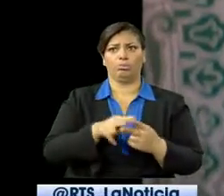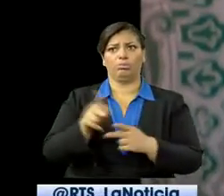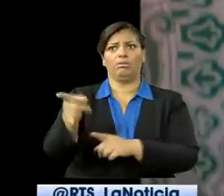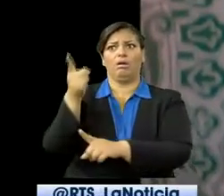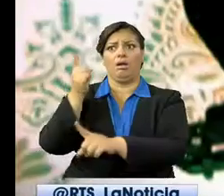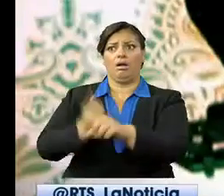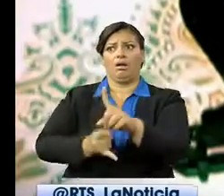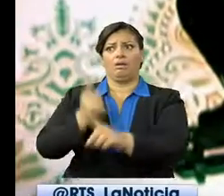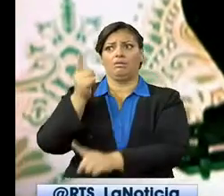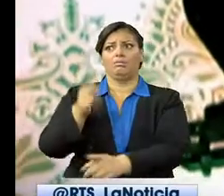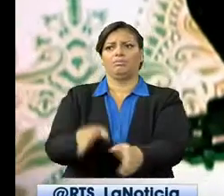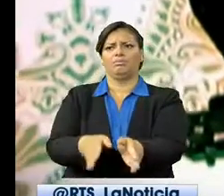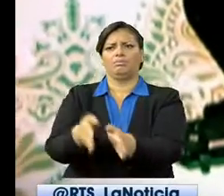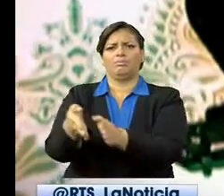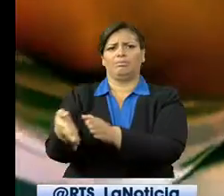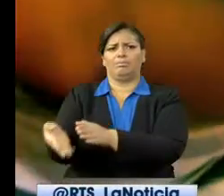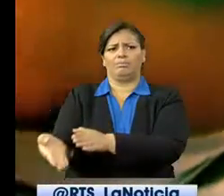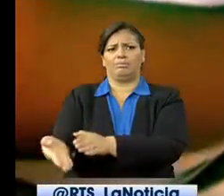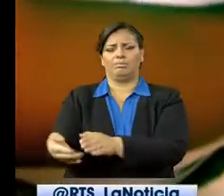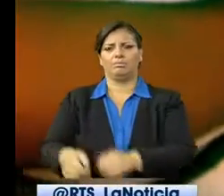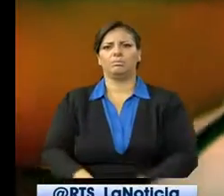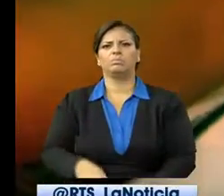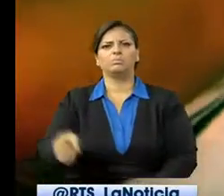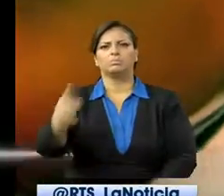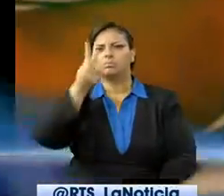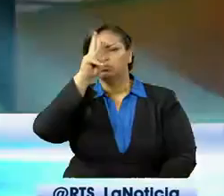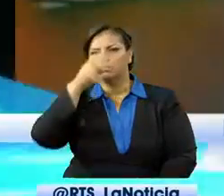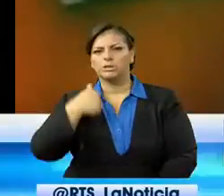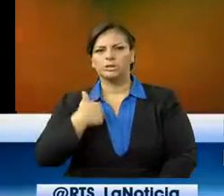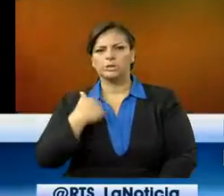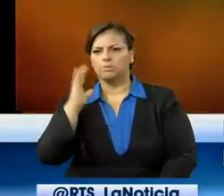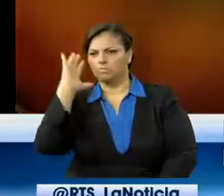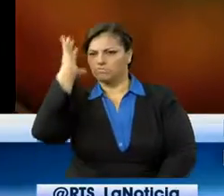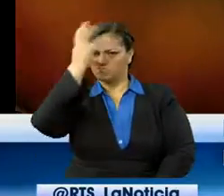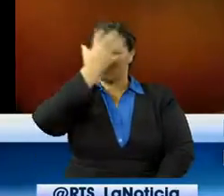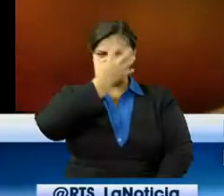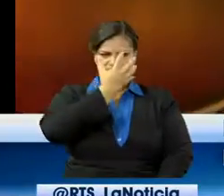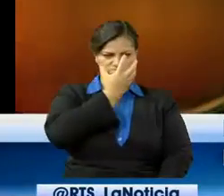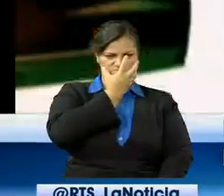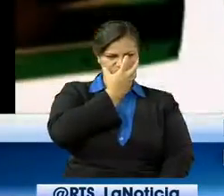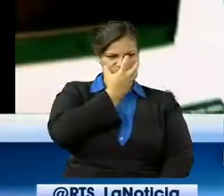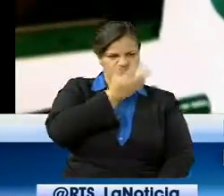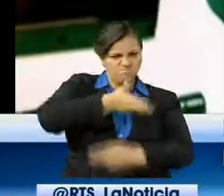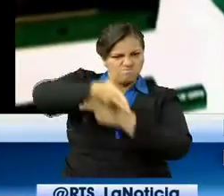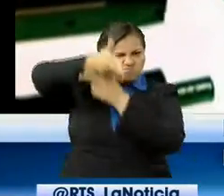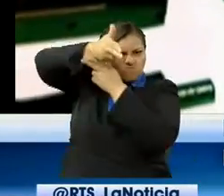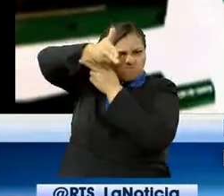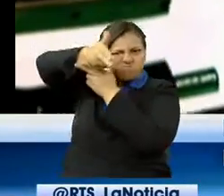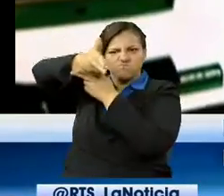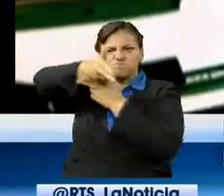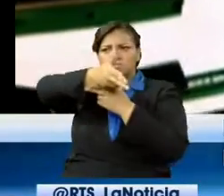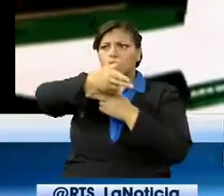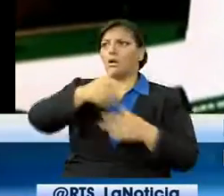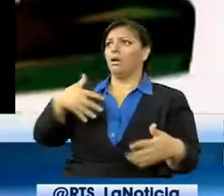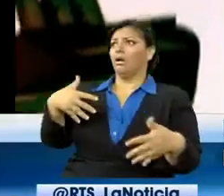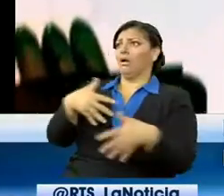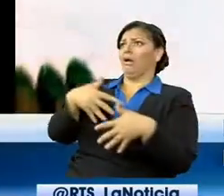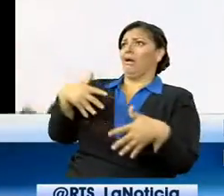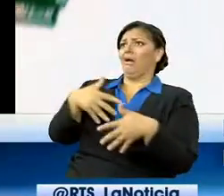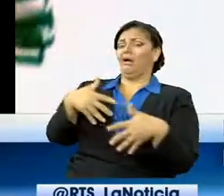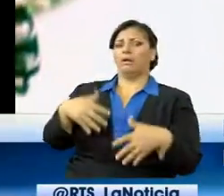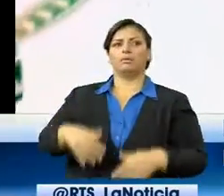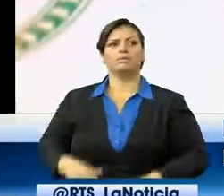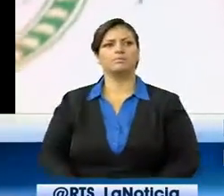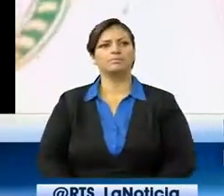apelativo. Supuestamente la utilizaba para asustar a sus víctimas. El principal rol que desempeñaba era el ocultar la